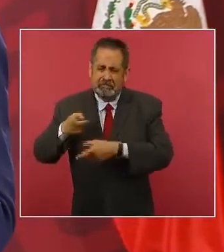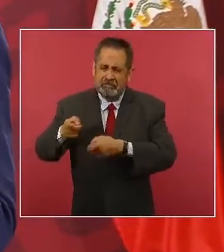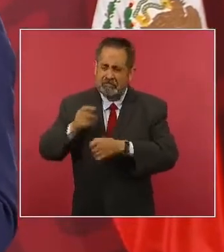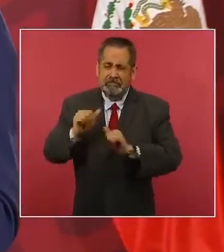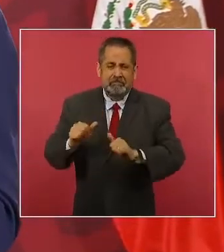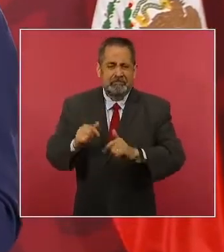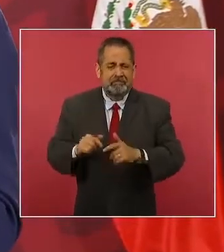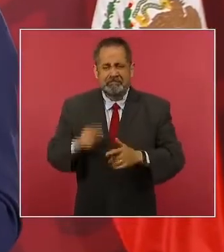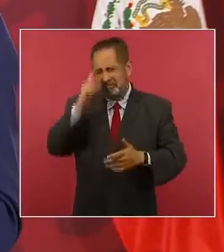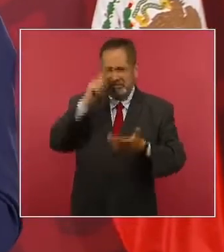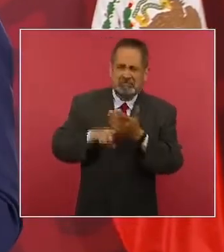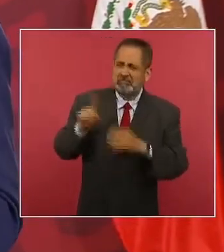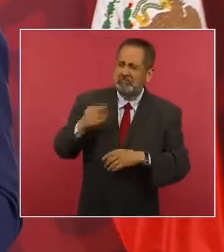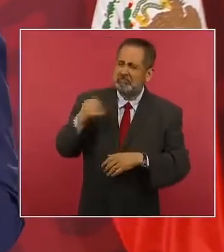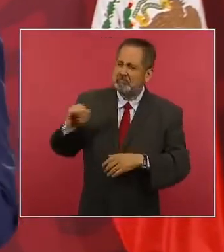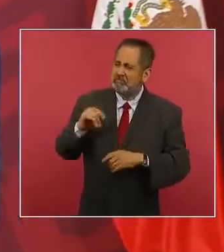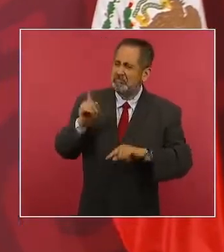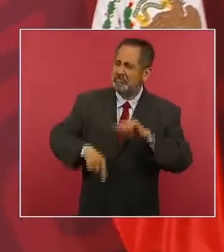Llegaron a decir que